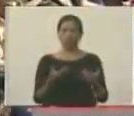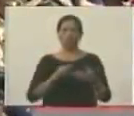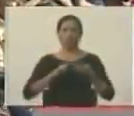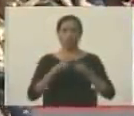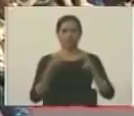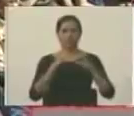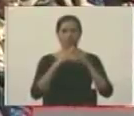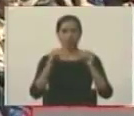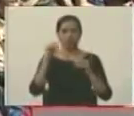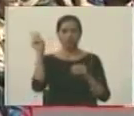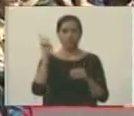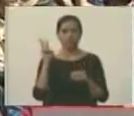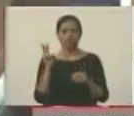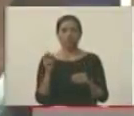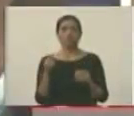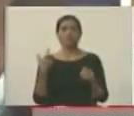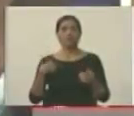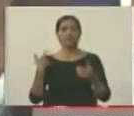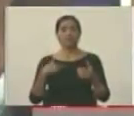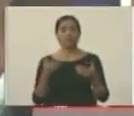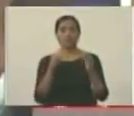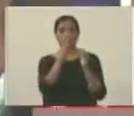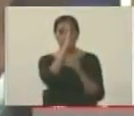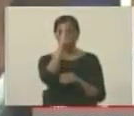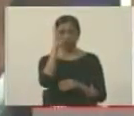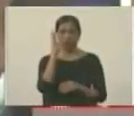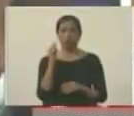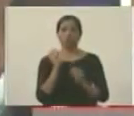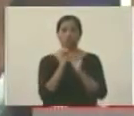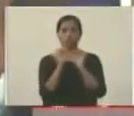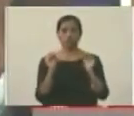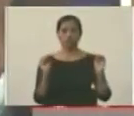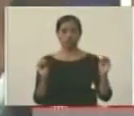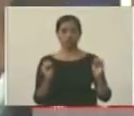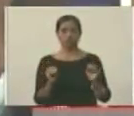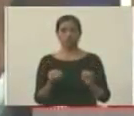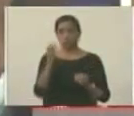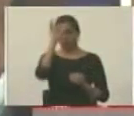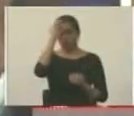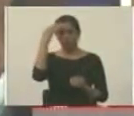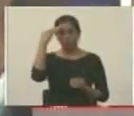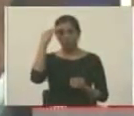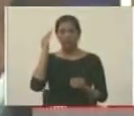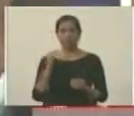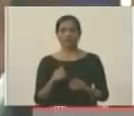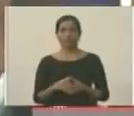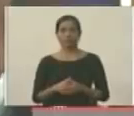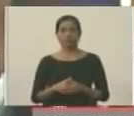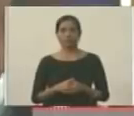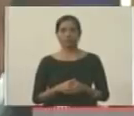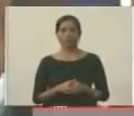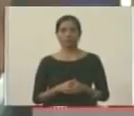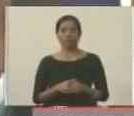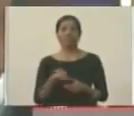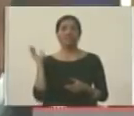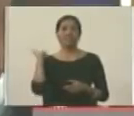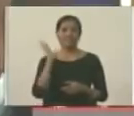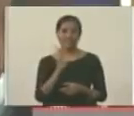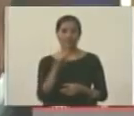Ya tenemos, Diosdado, te lo anuncio como noticia, no sé si lo sabes, ya llegamos